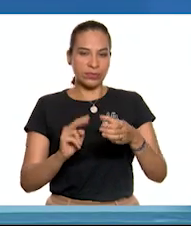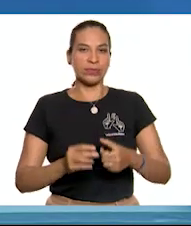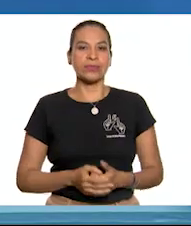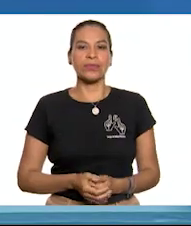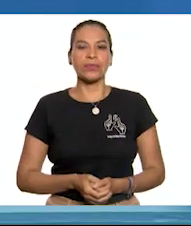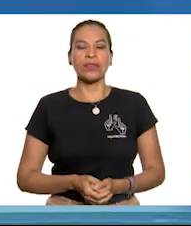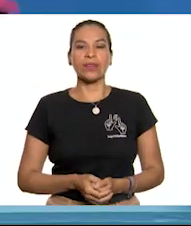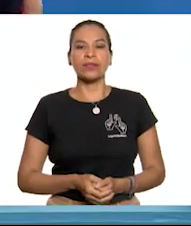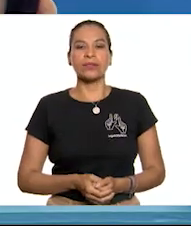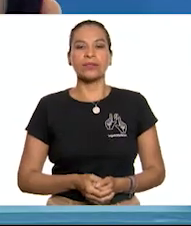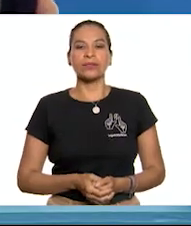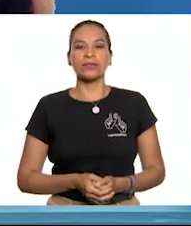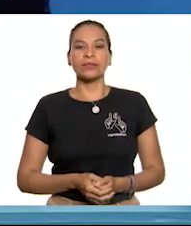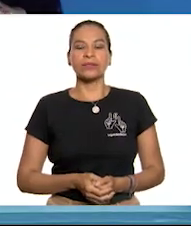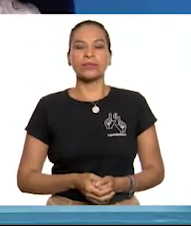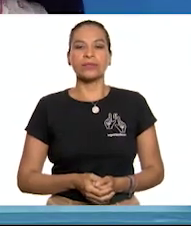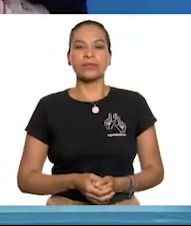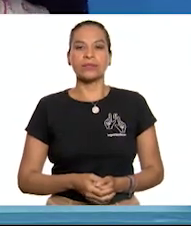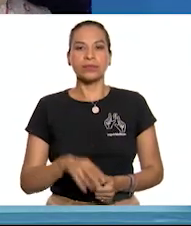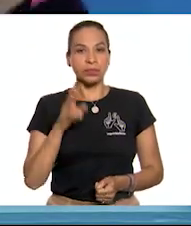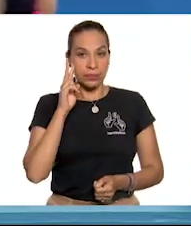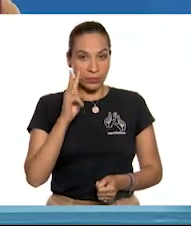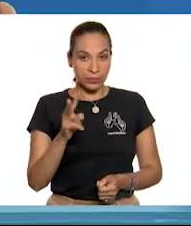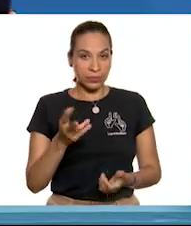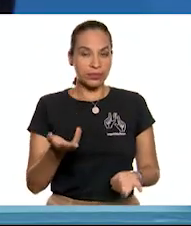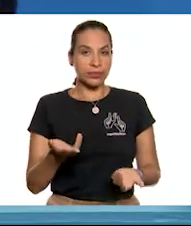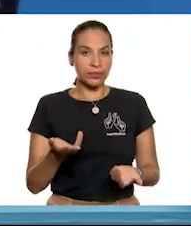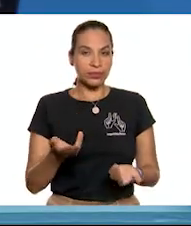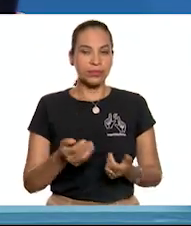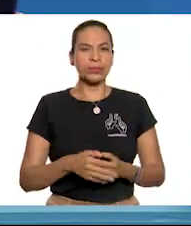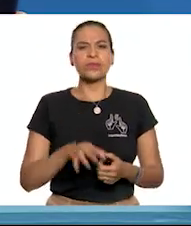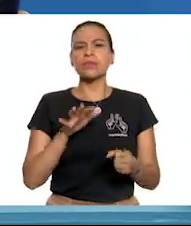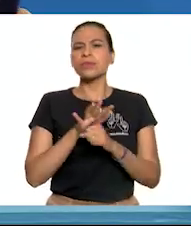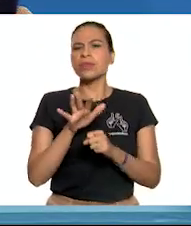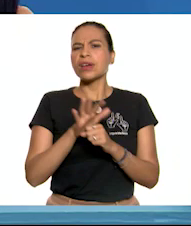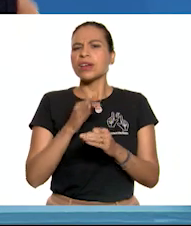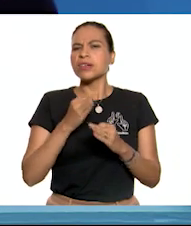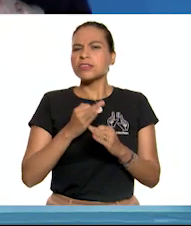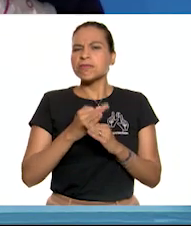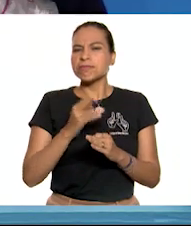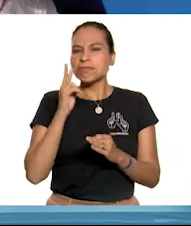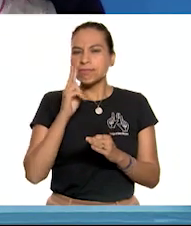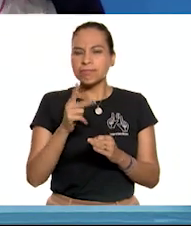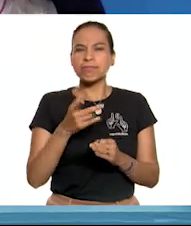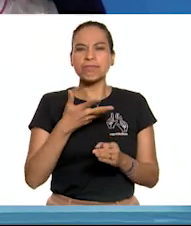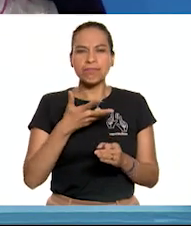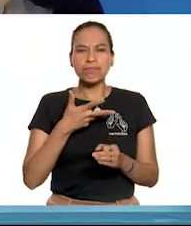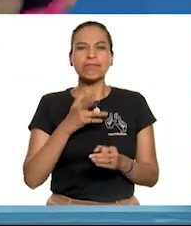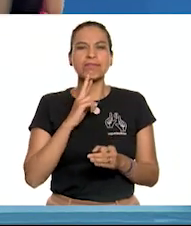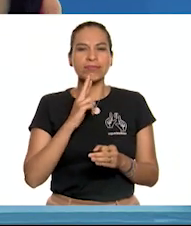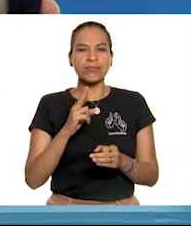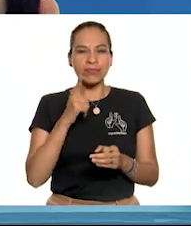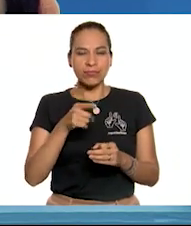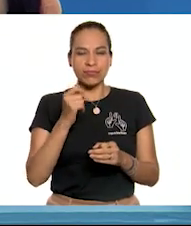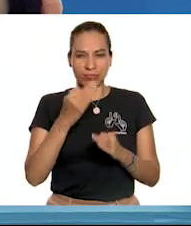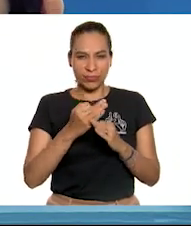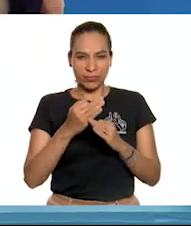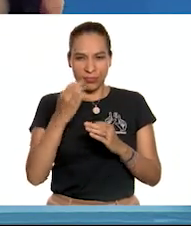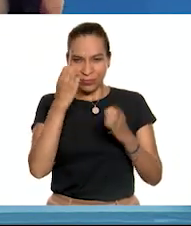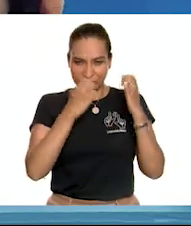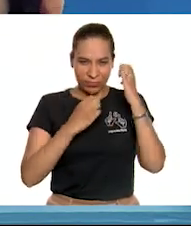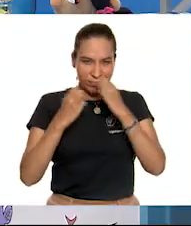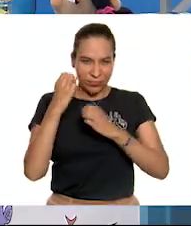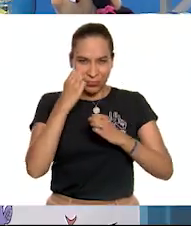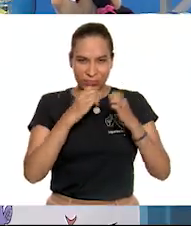¡Wow! ¿Ya vieron, amigos? Juan Carlos, ¿cuál ha sido el resultado de nuestro